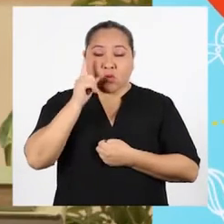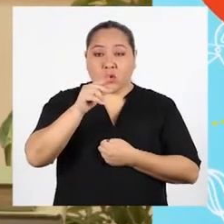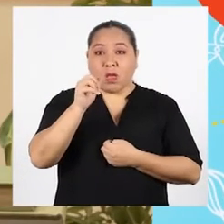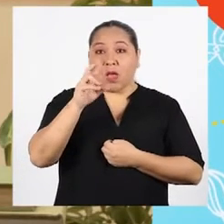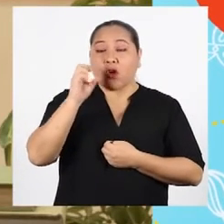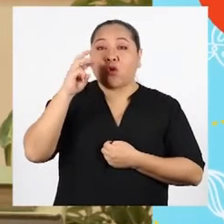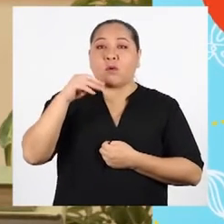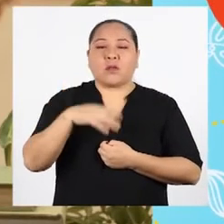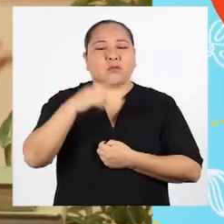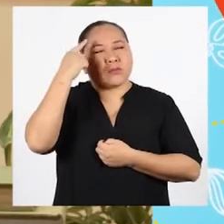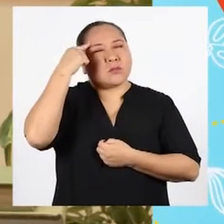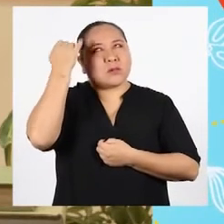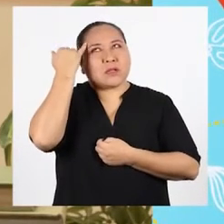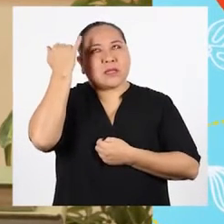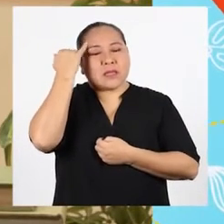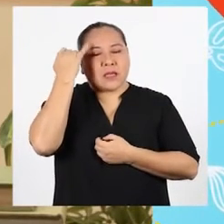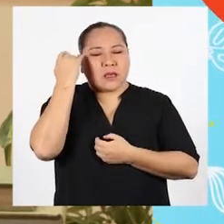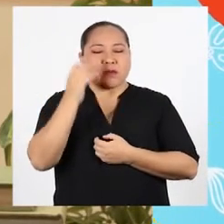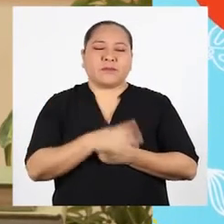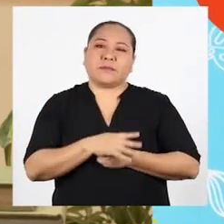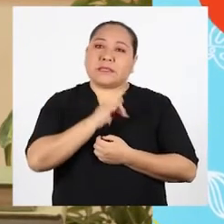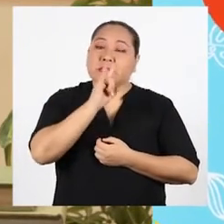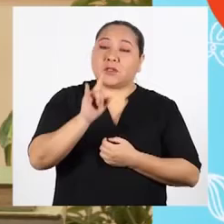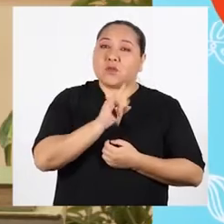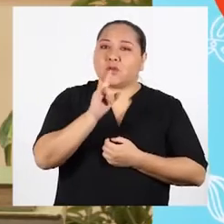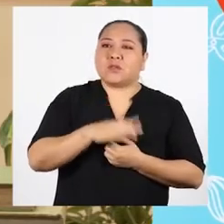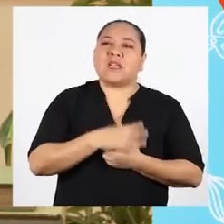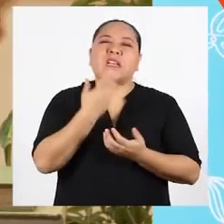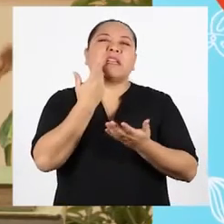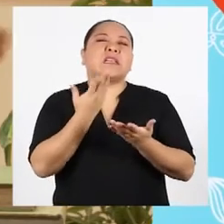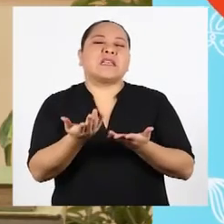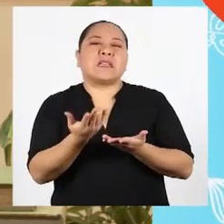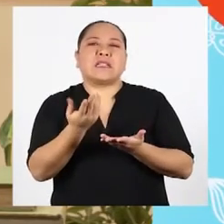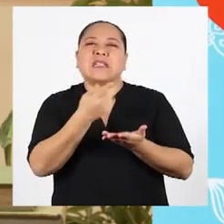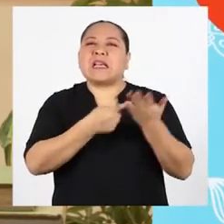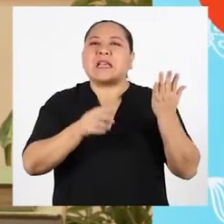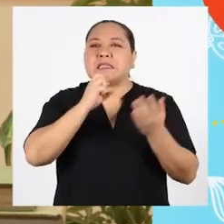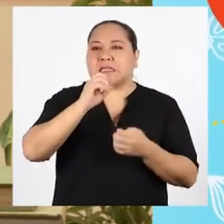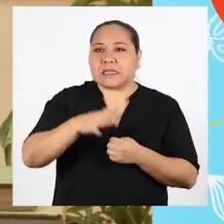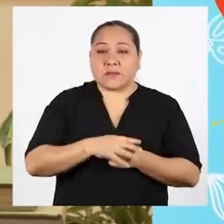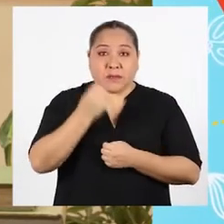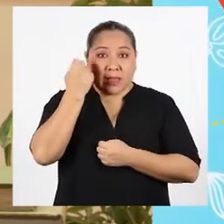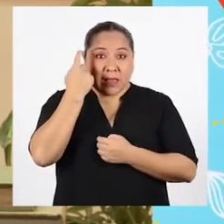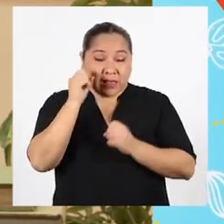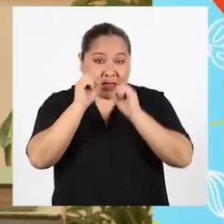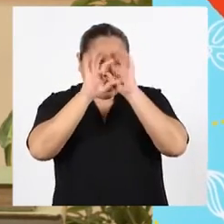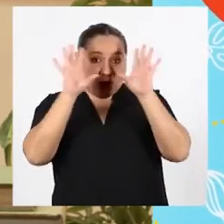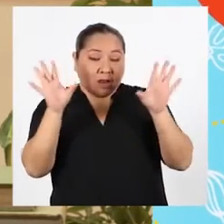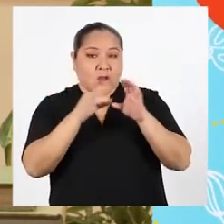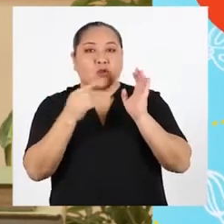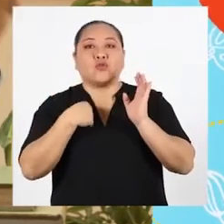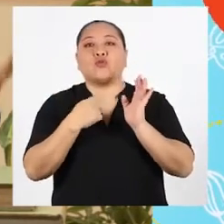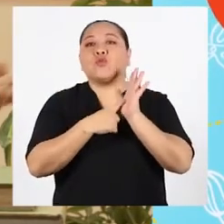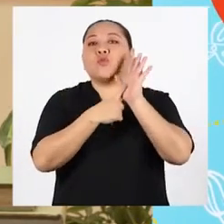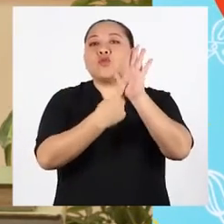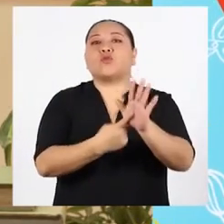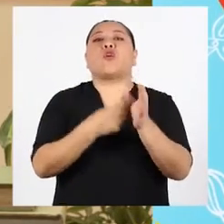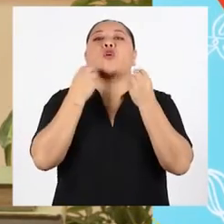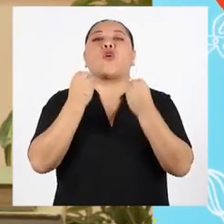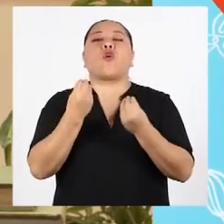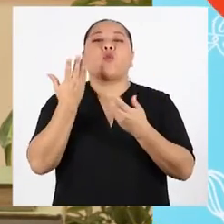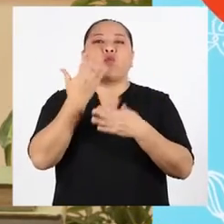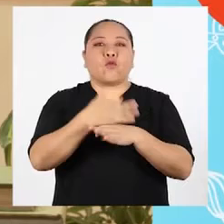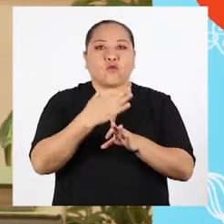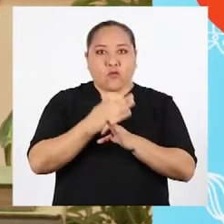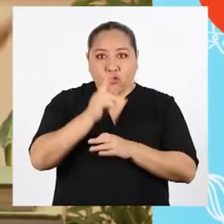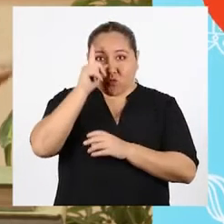Un argumento es un razonamiento que se usa para convencer sobre lo que se dice. Para entenderlo mejor, les mostraré cómo